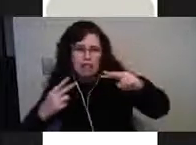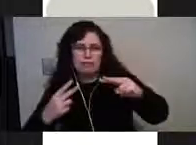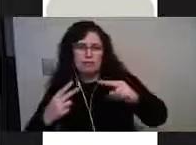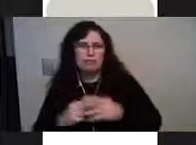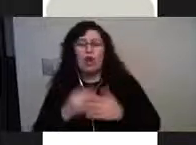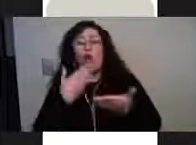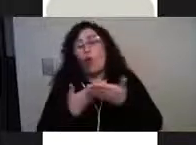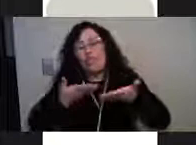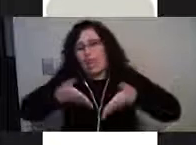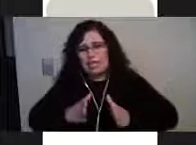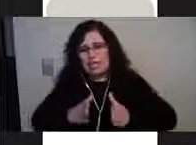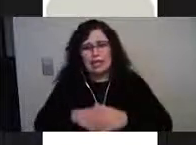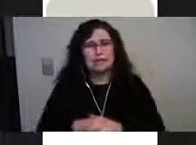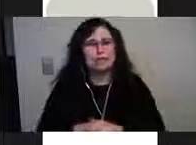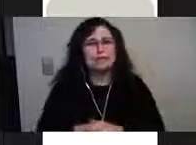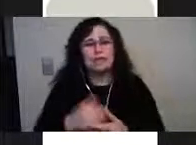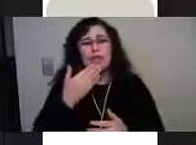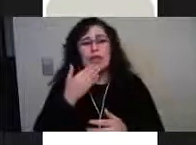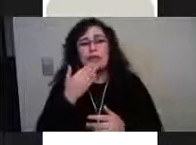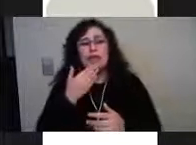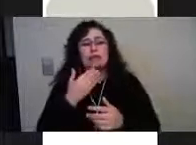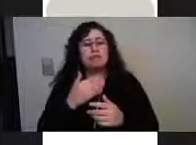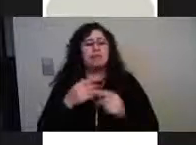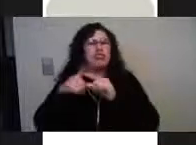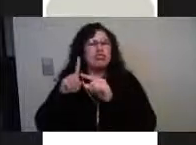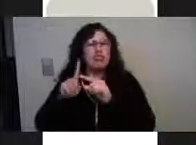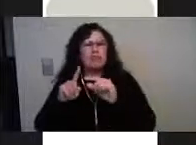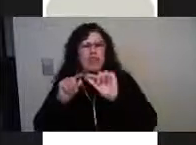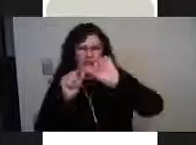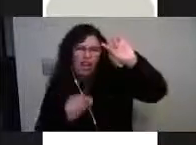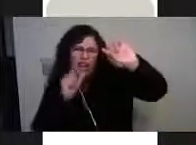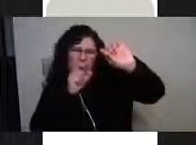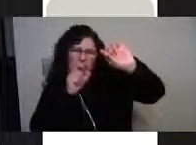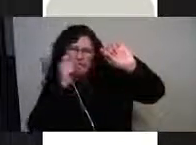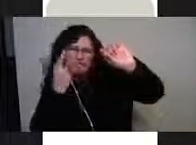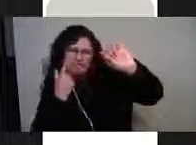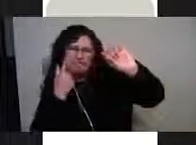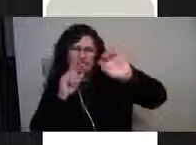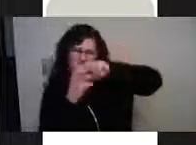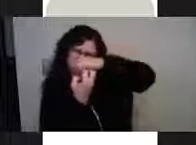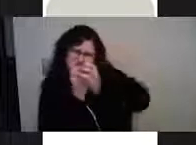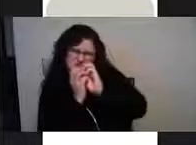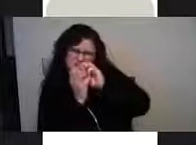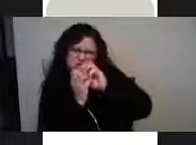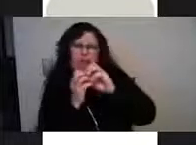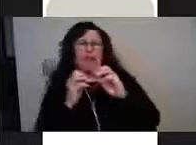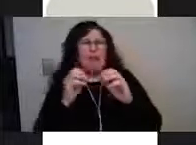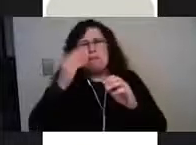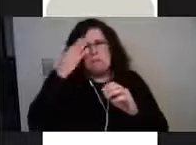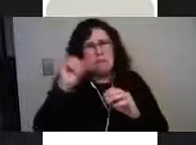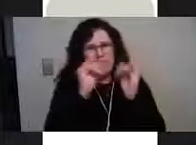origen asociado también a malformaciones vasculares, paro cardiorrespiratorio también, ¿ya? Traumatismo